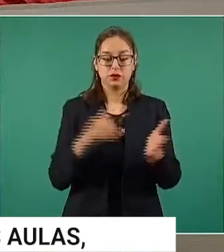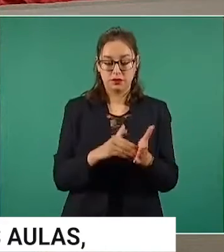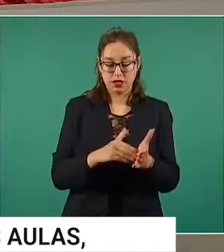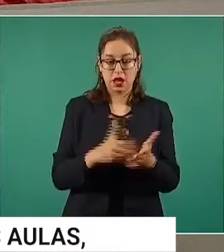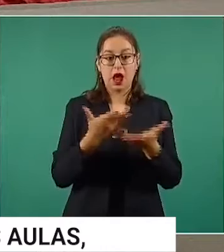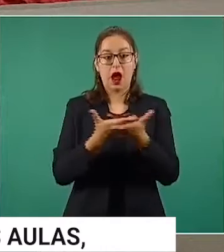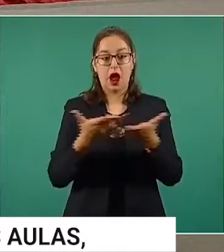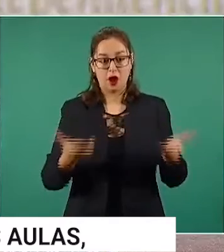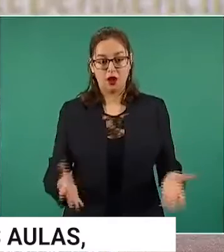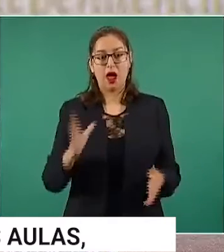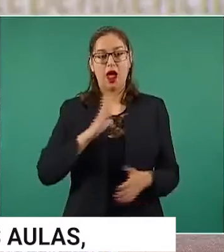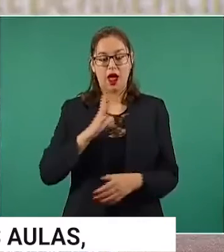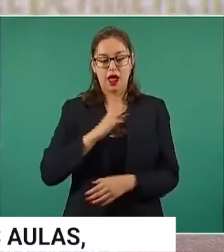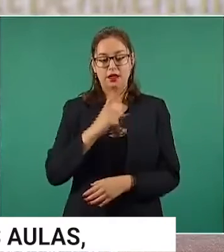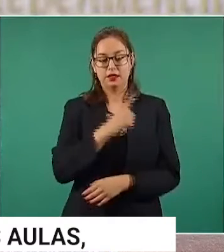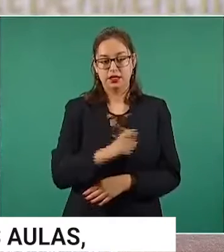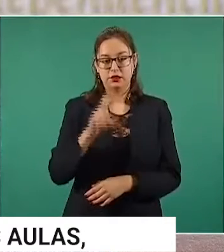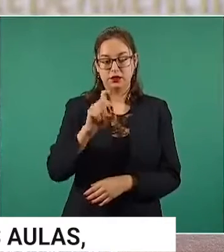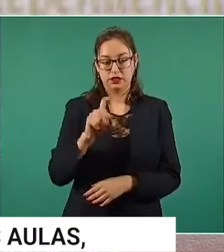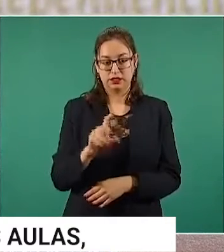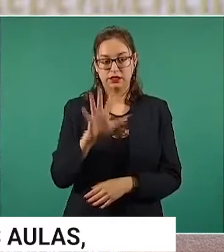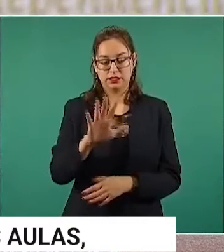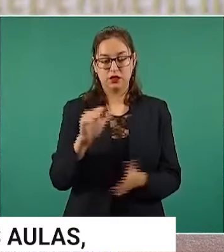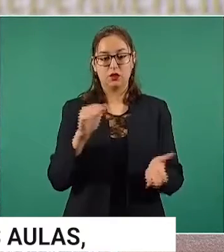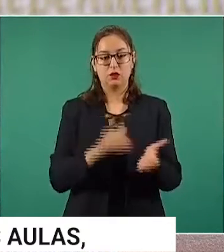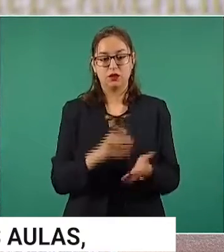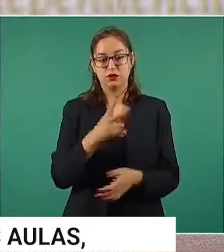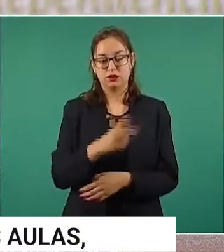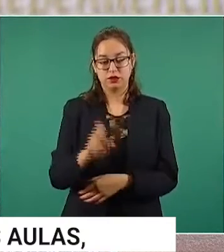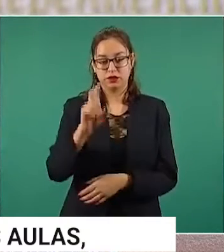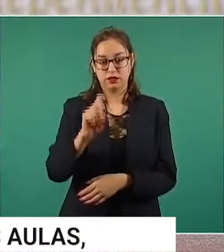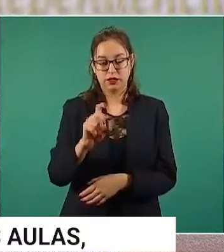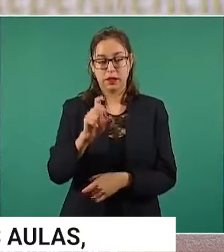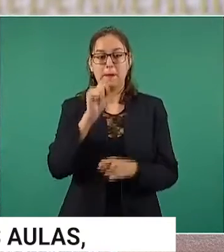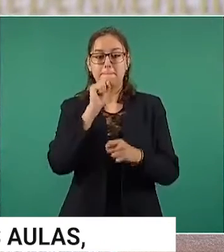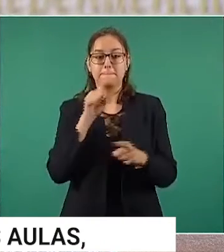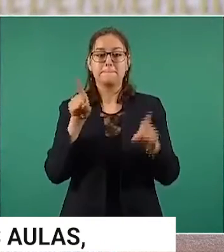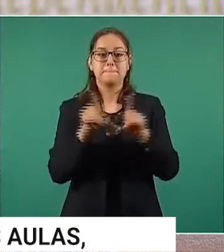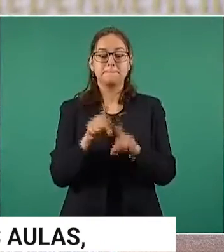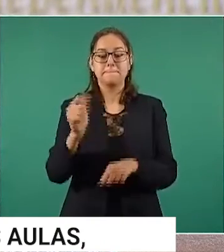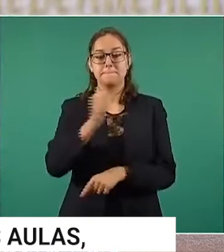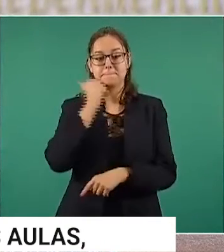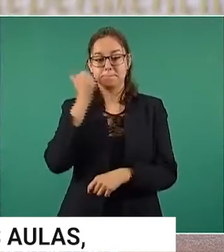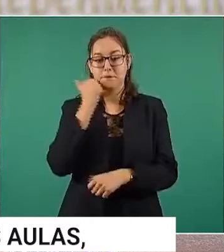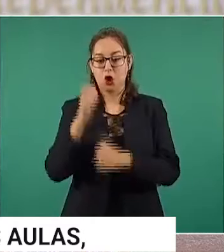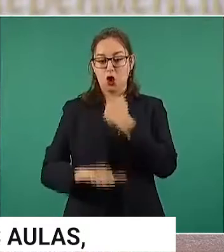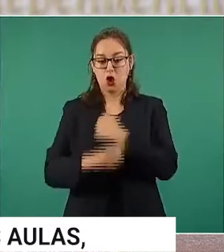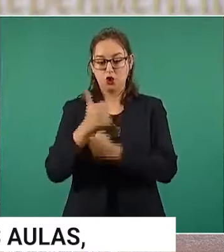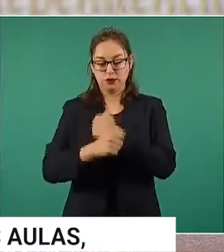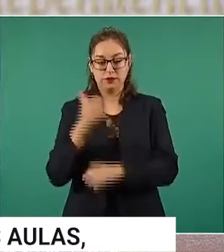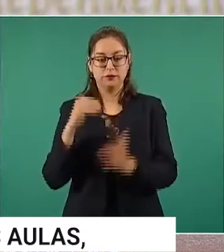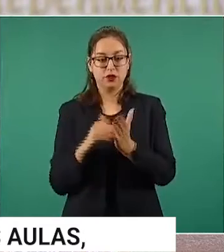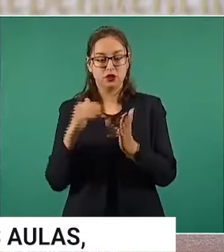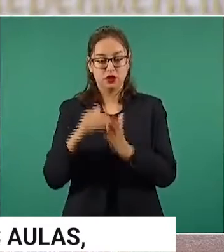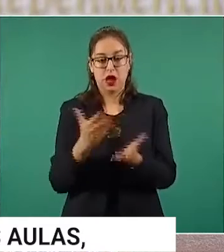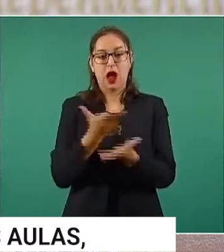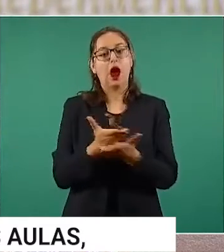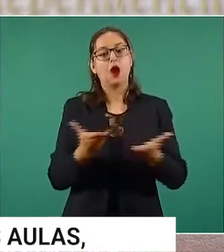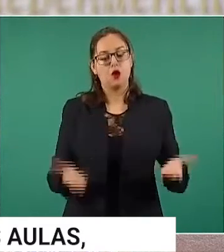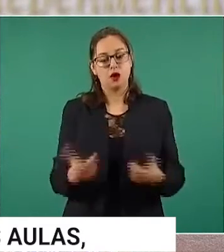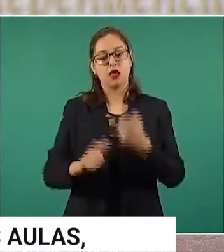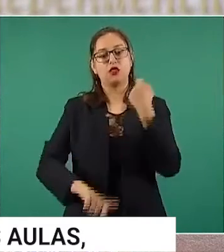119.497 y ahorita ya tenemos 135.230. Así como de alumnos empezamos con 11 millones, ya llevamos